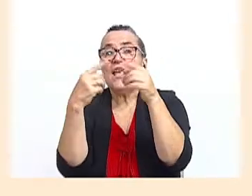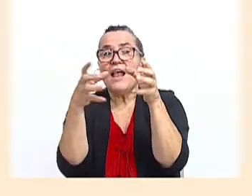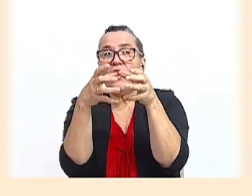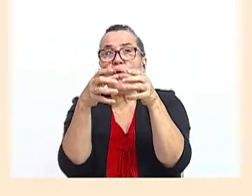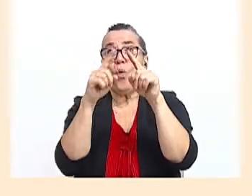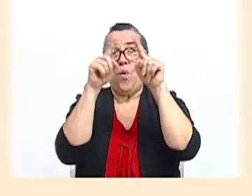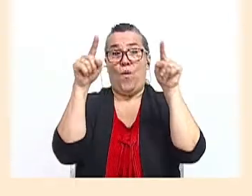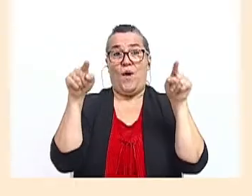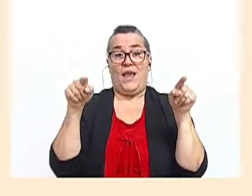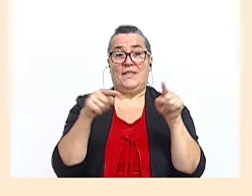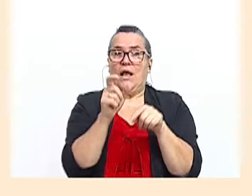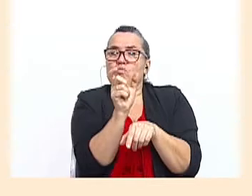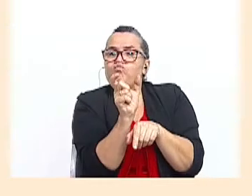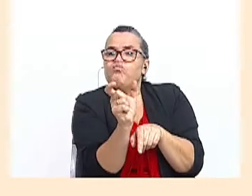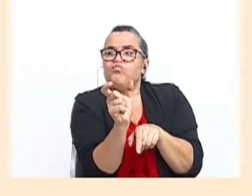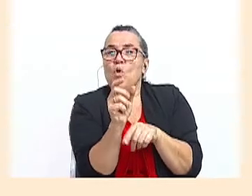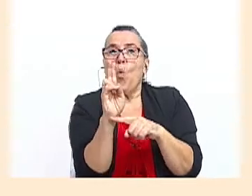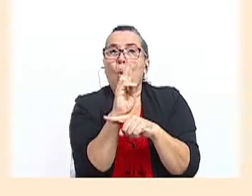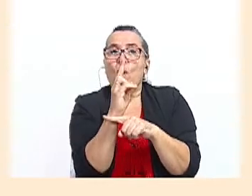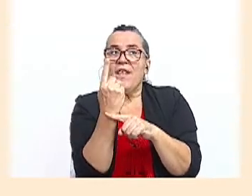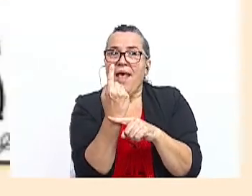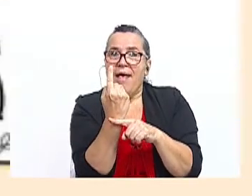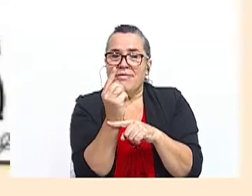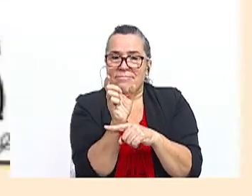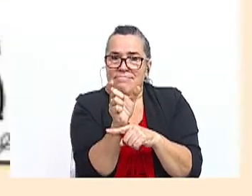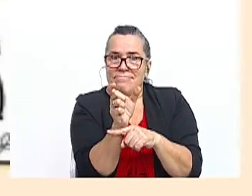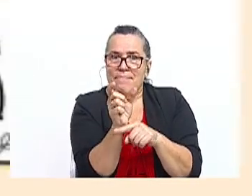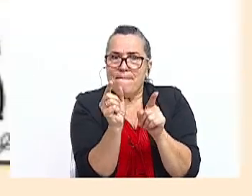mínima en una tira cómica.